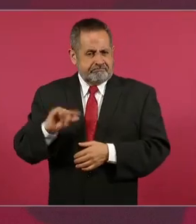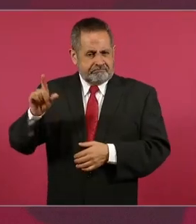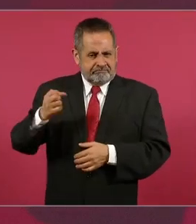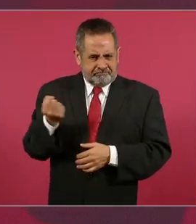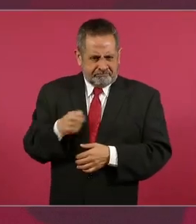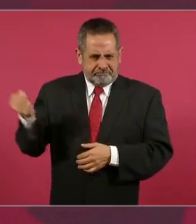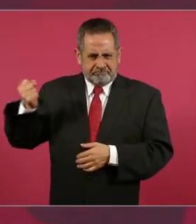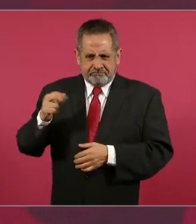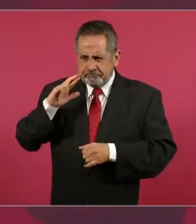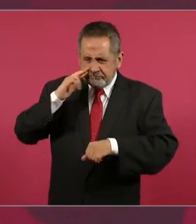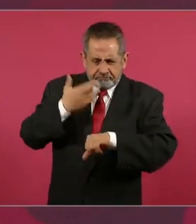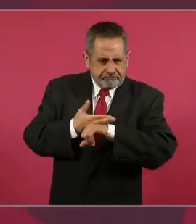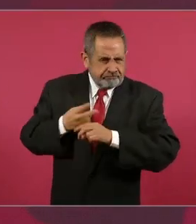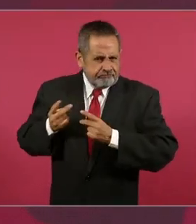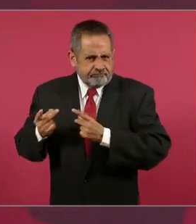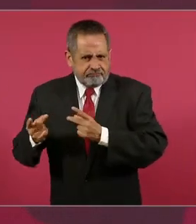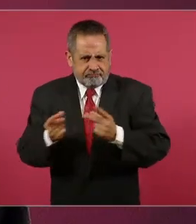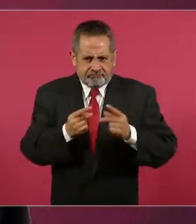eficiente,